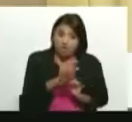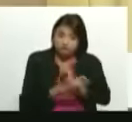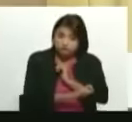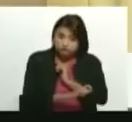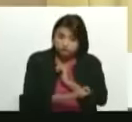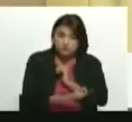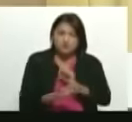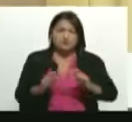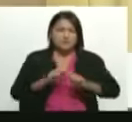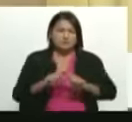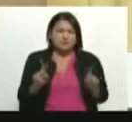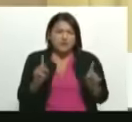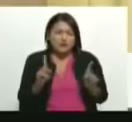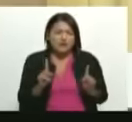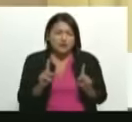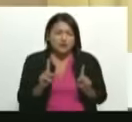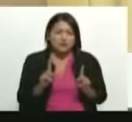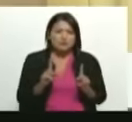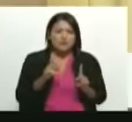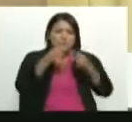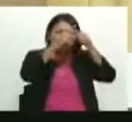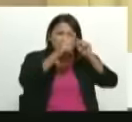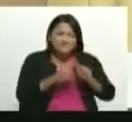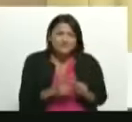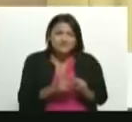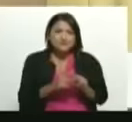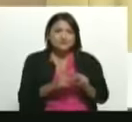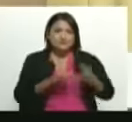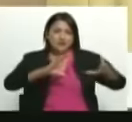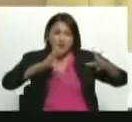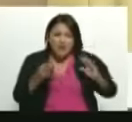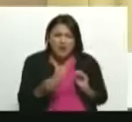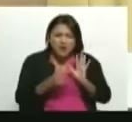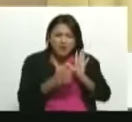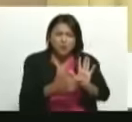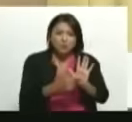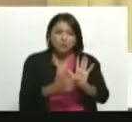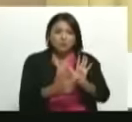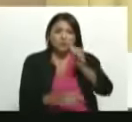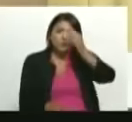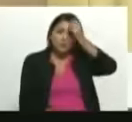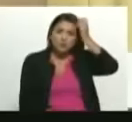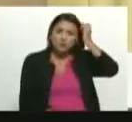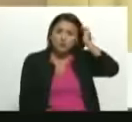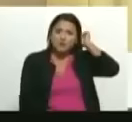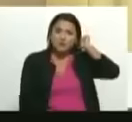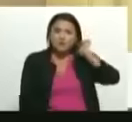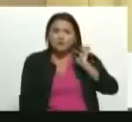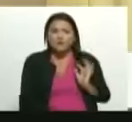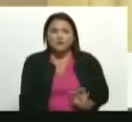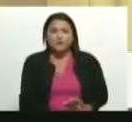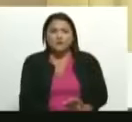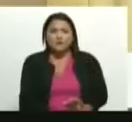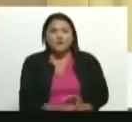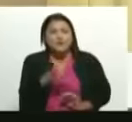sino que desde el punto de vista estadístico, el ajuste que se está haciendo a las actas de